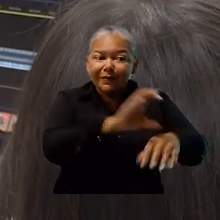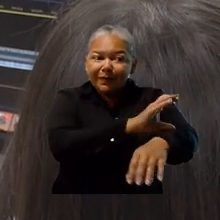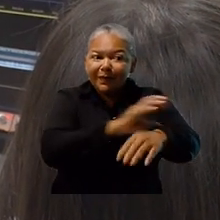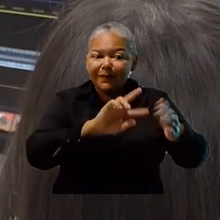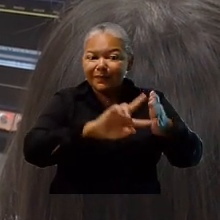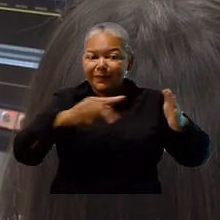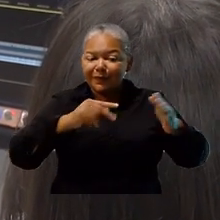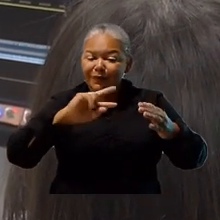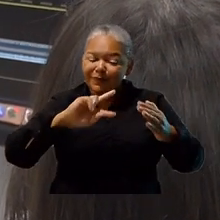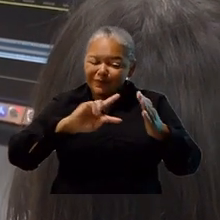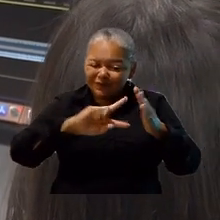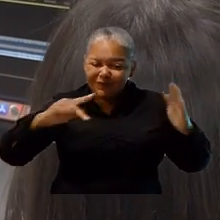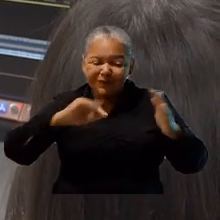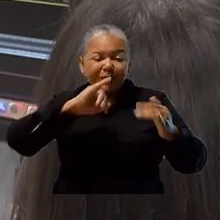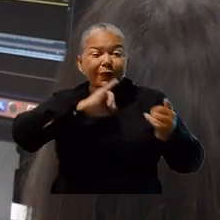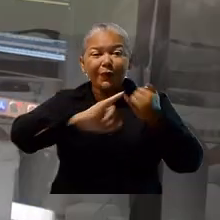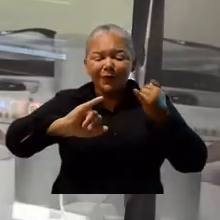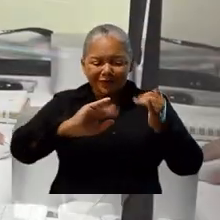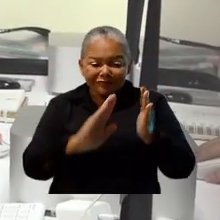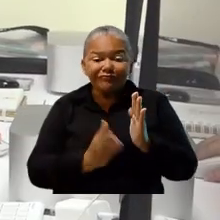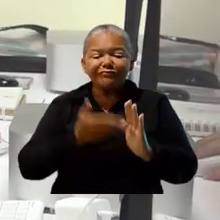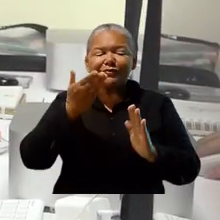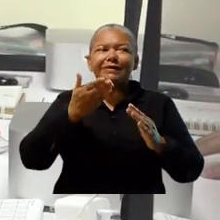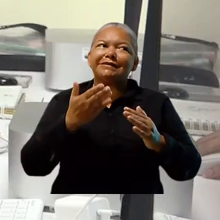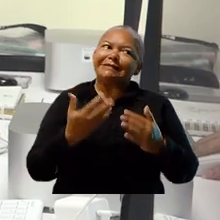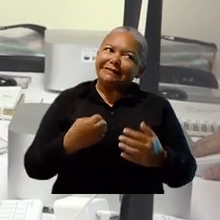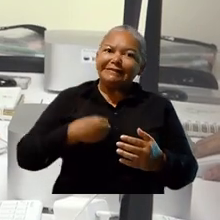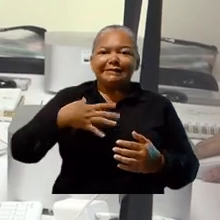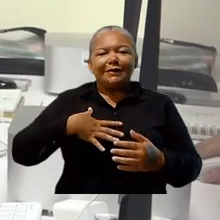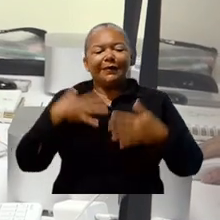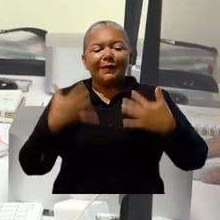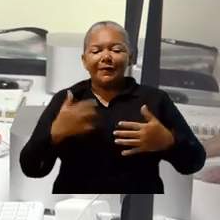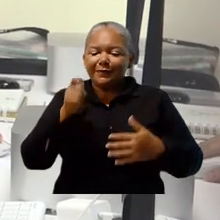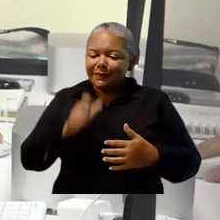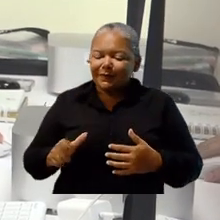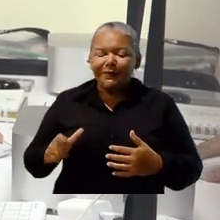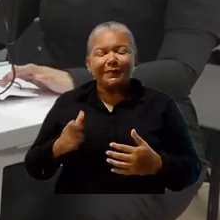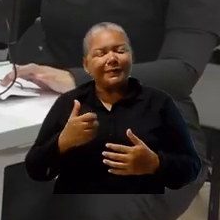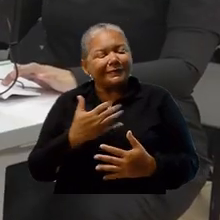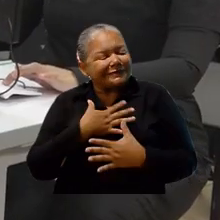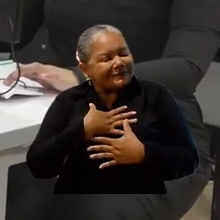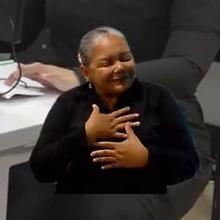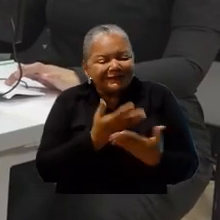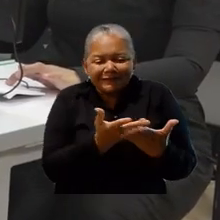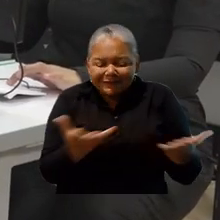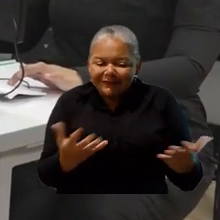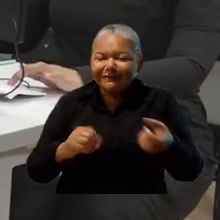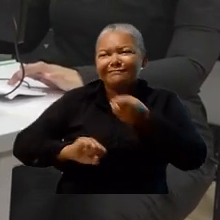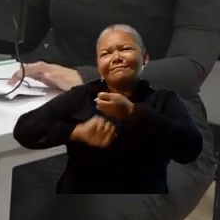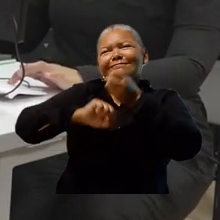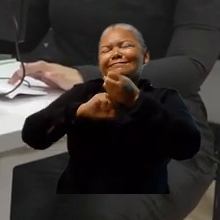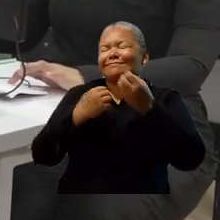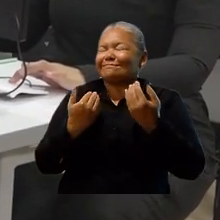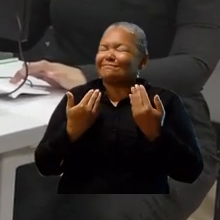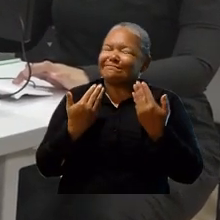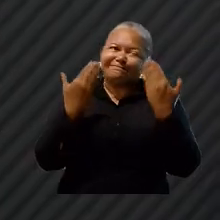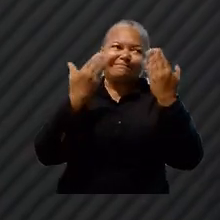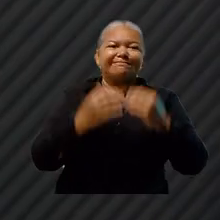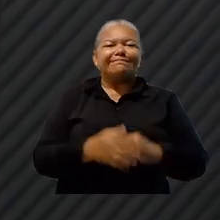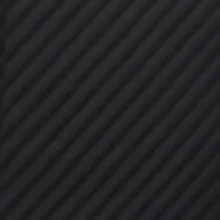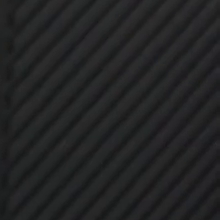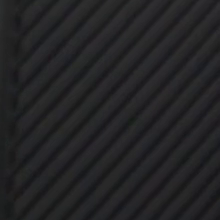equipos modernizados de Última Generación que pues de parte de nosotros los estudiantes es es invaluable Es un apoyo